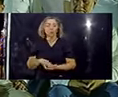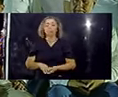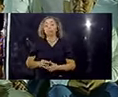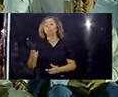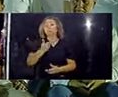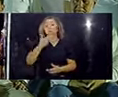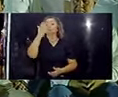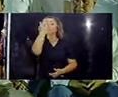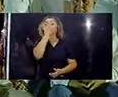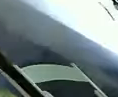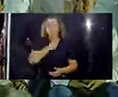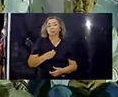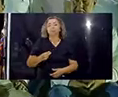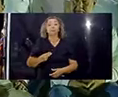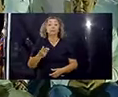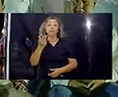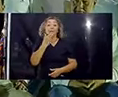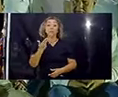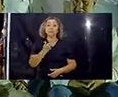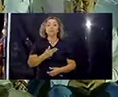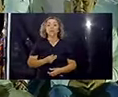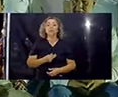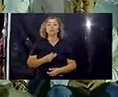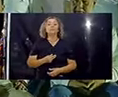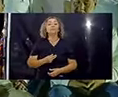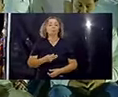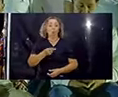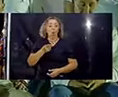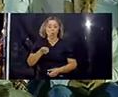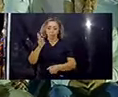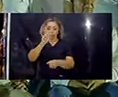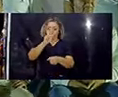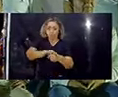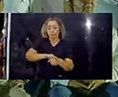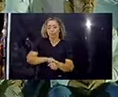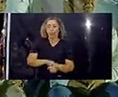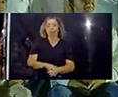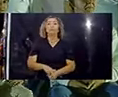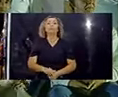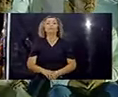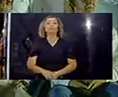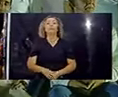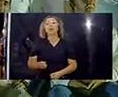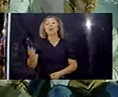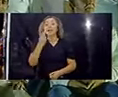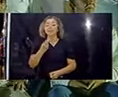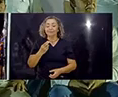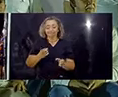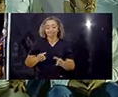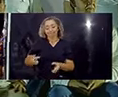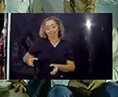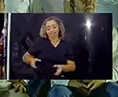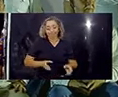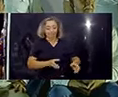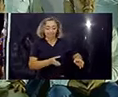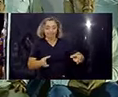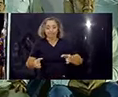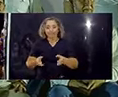escu necesita centros de salud sí o no necesita pavimentación en sus